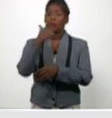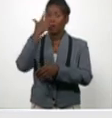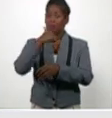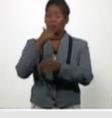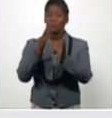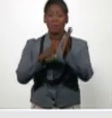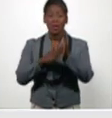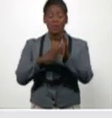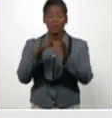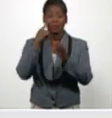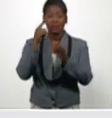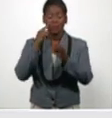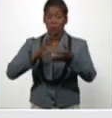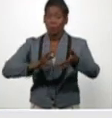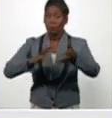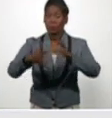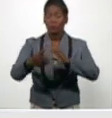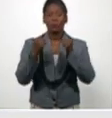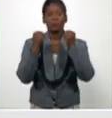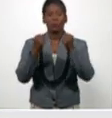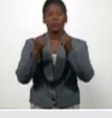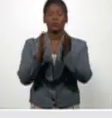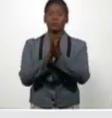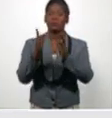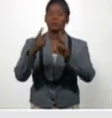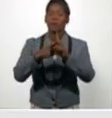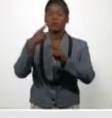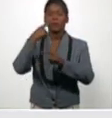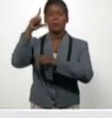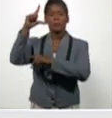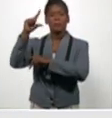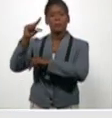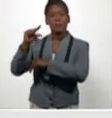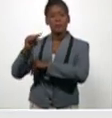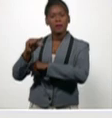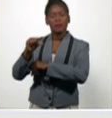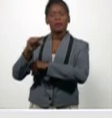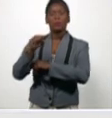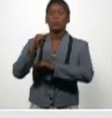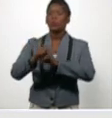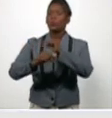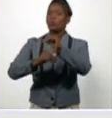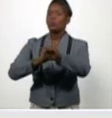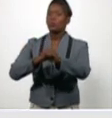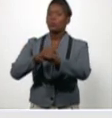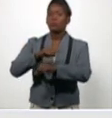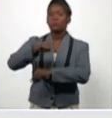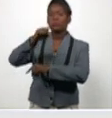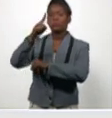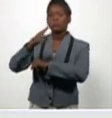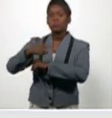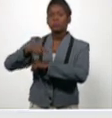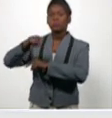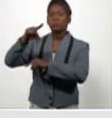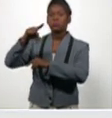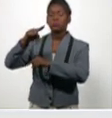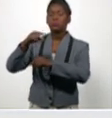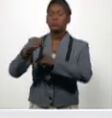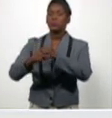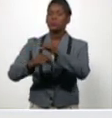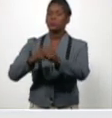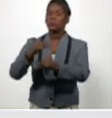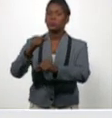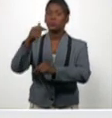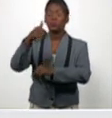que tuvimos. Después ya en mayo empezó a bajar y así hasta que realmente en julio acabó